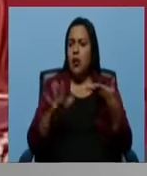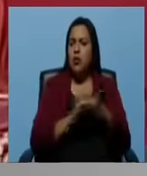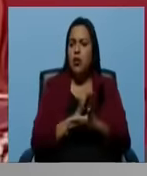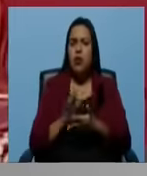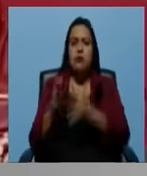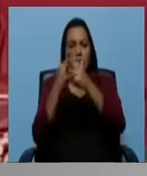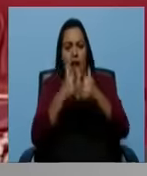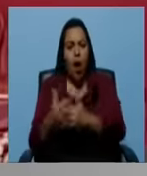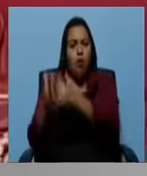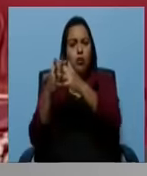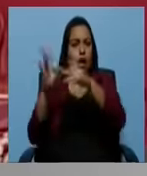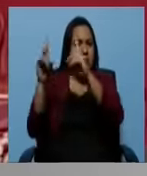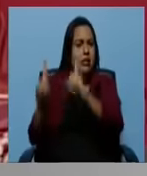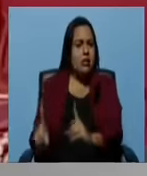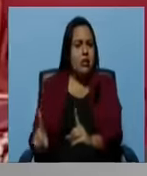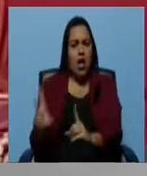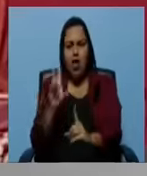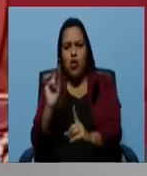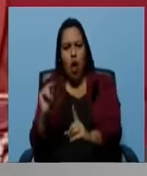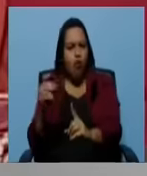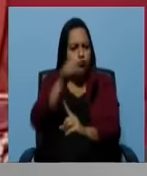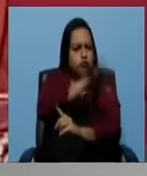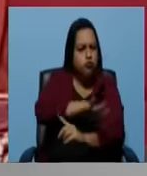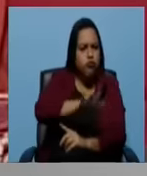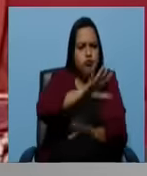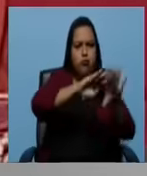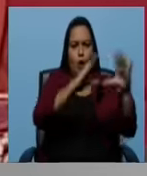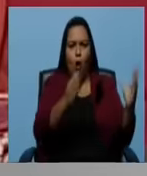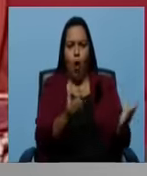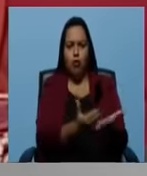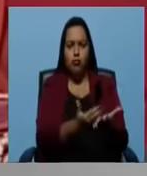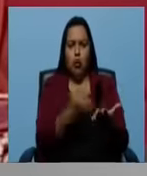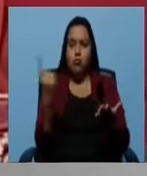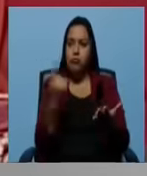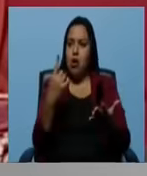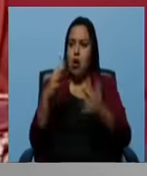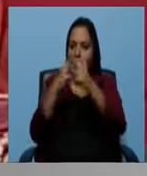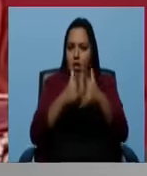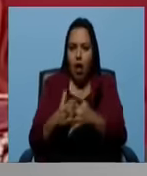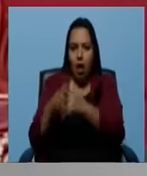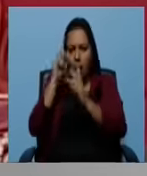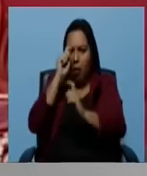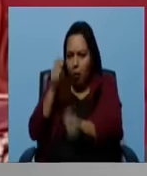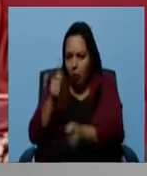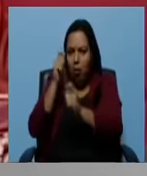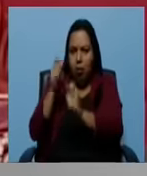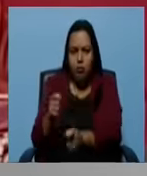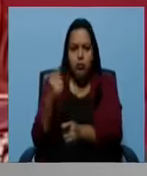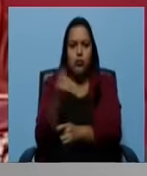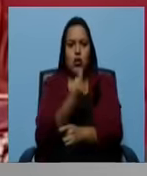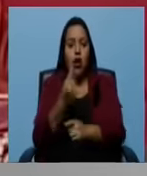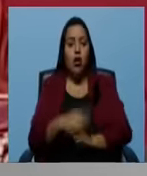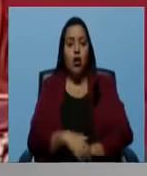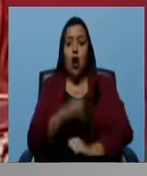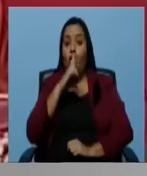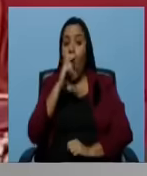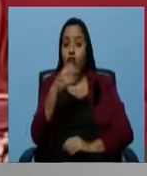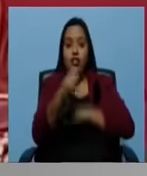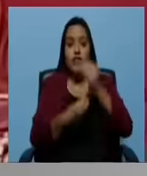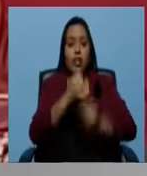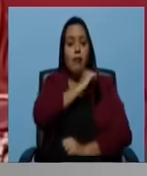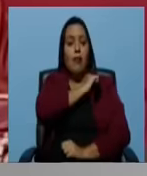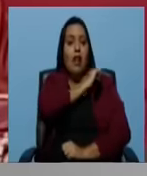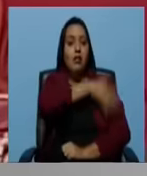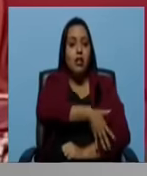Unidos decida y no de lo que afecta al mundo. Increíble, increíble lo que está ocurriendo en Palestina, la masacre,